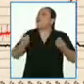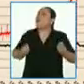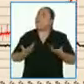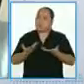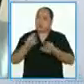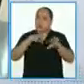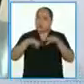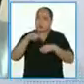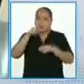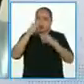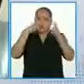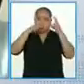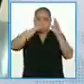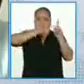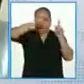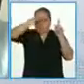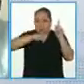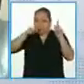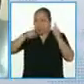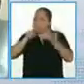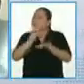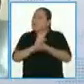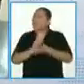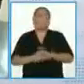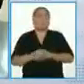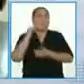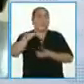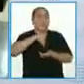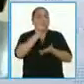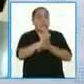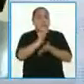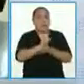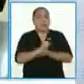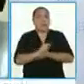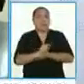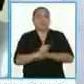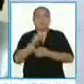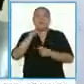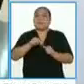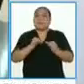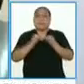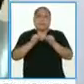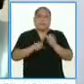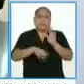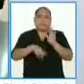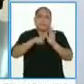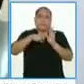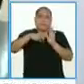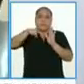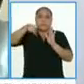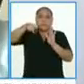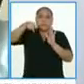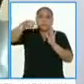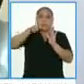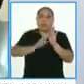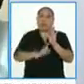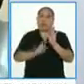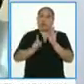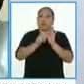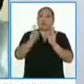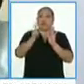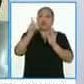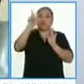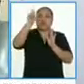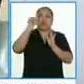es? Porque no se ve eso en la curva, ¿no? Correcto. En Lima lo que está pasando es que la tendencia sigue aumentando, la curva sigue aumentando. Estamos